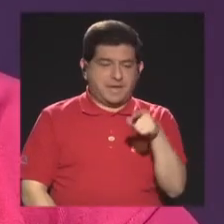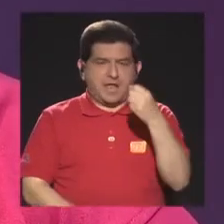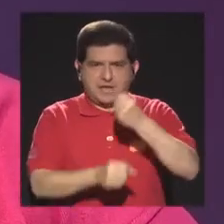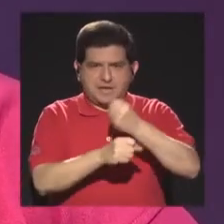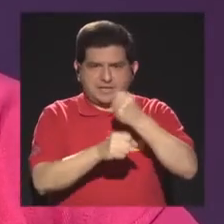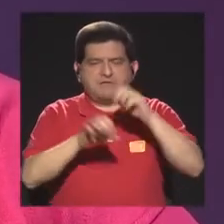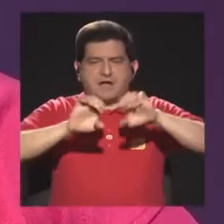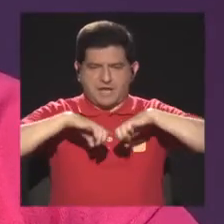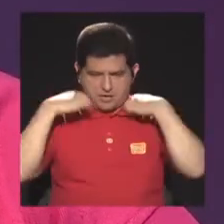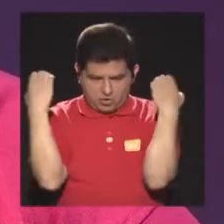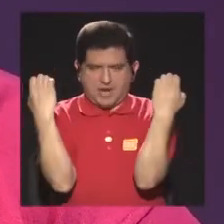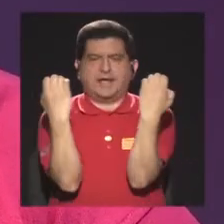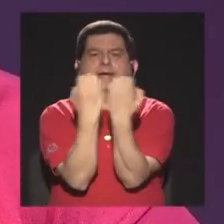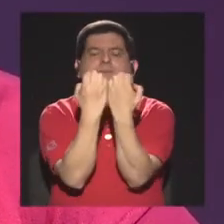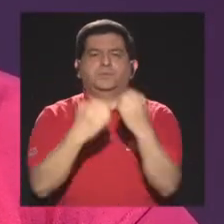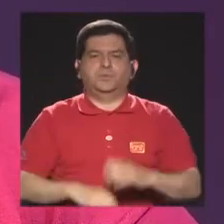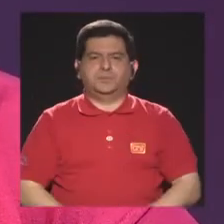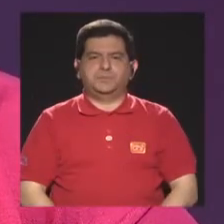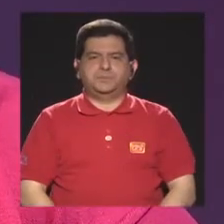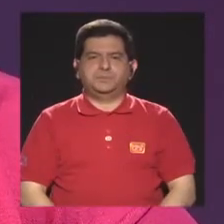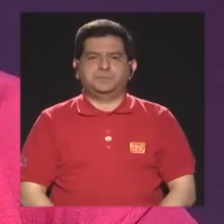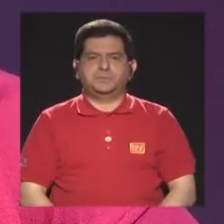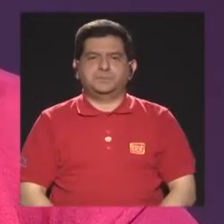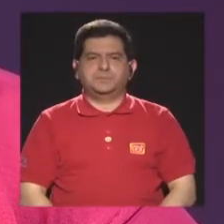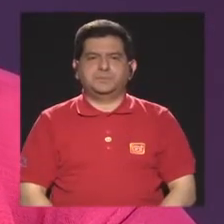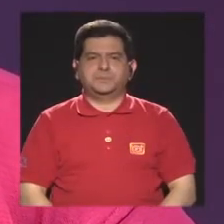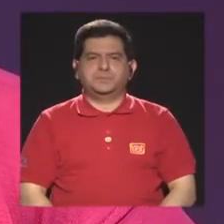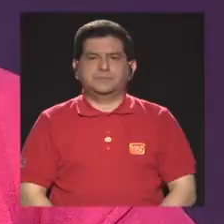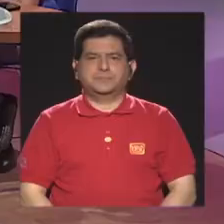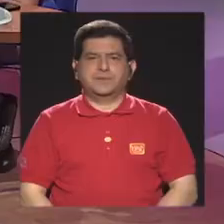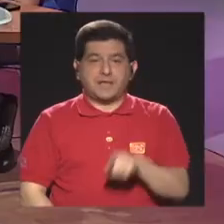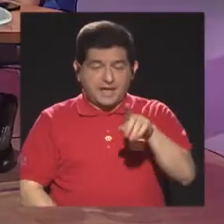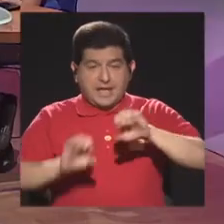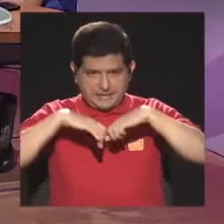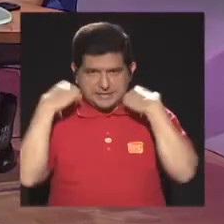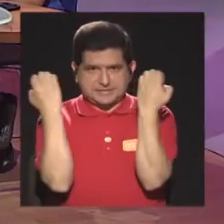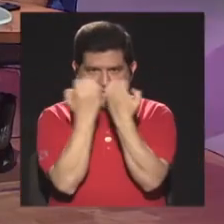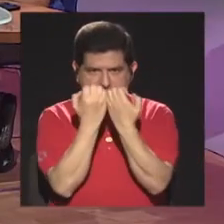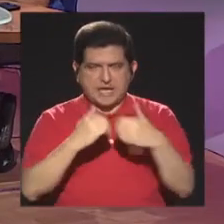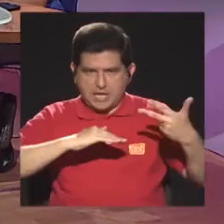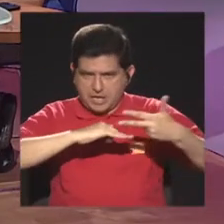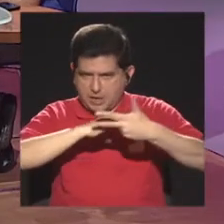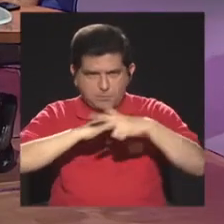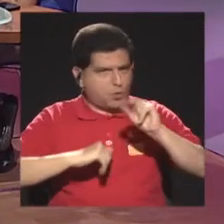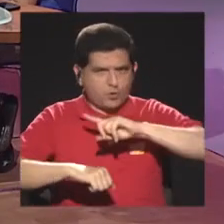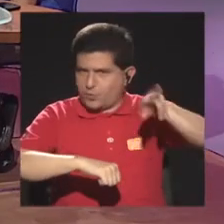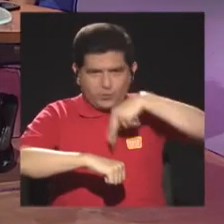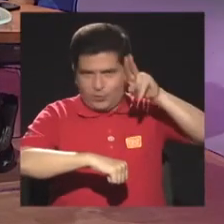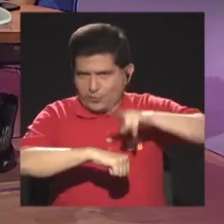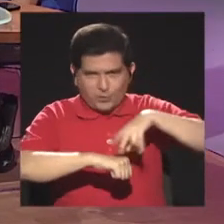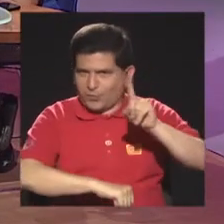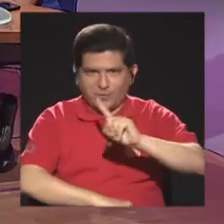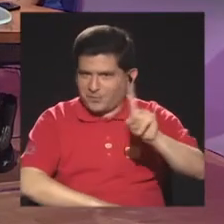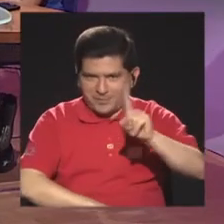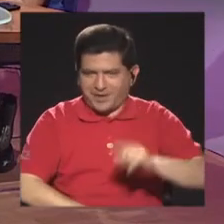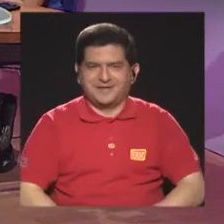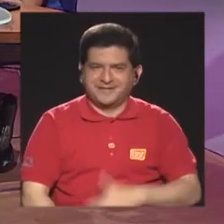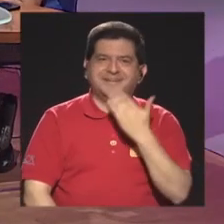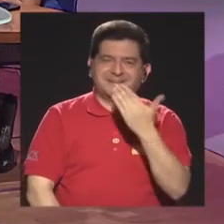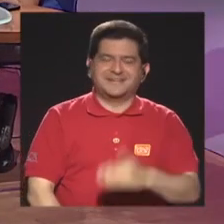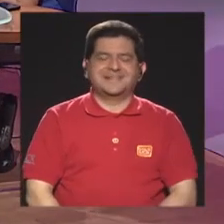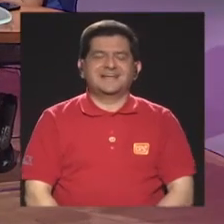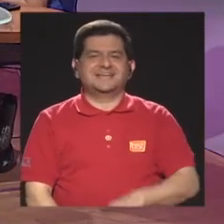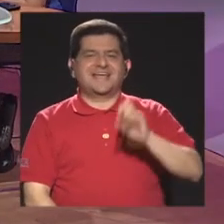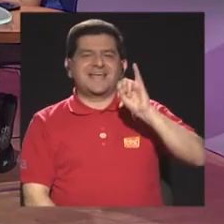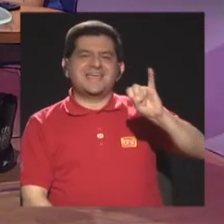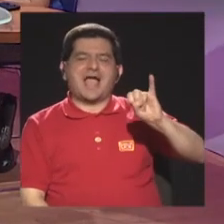de equipo. Y portuario. Equipo portuario, ¿verdad? No es cualquier equipo. Gracias. Y Anne